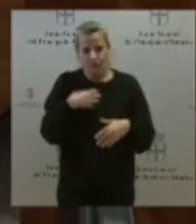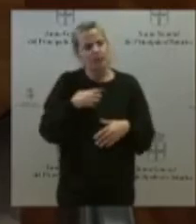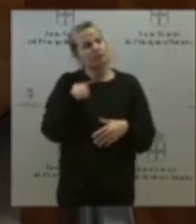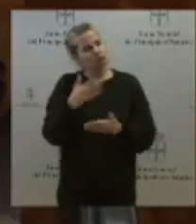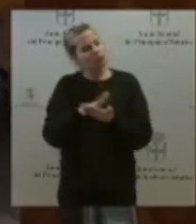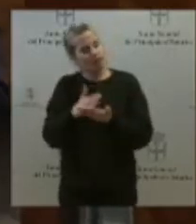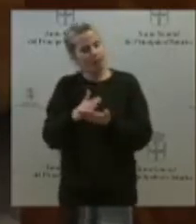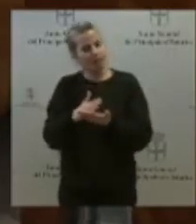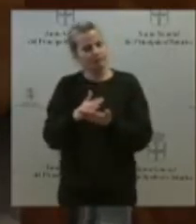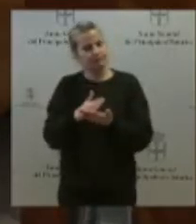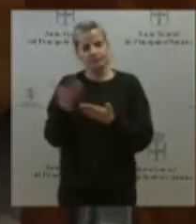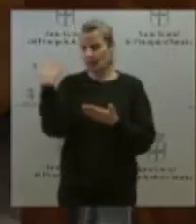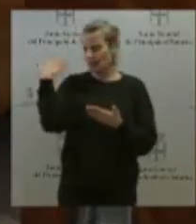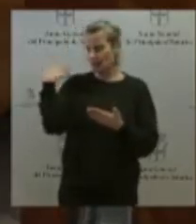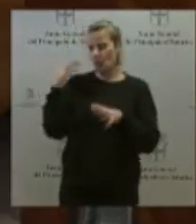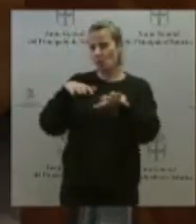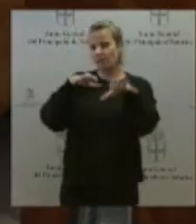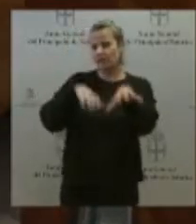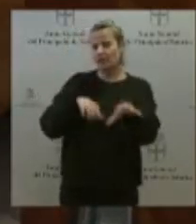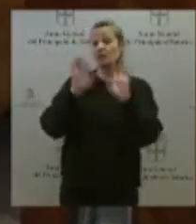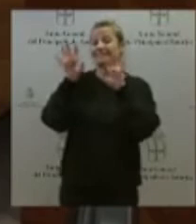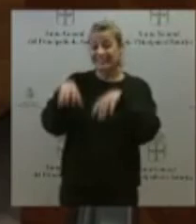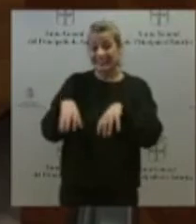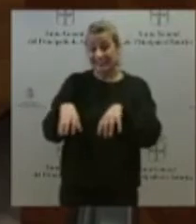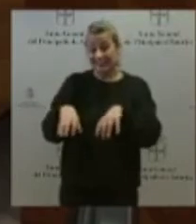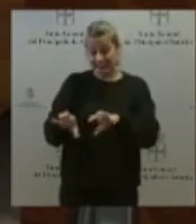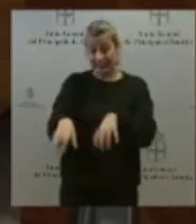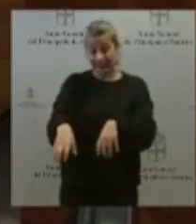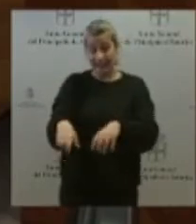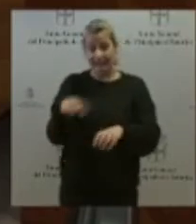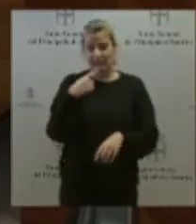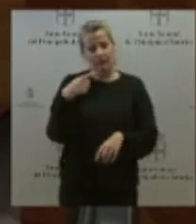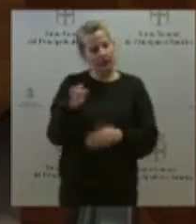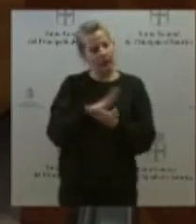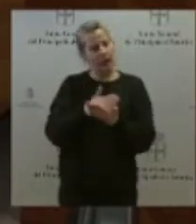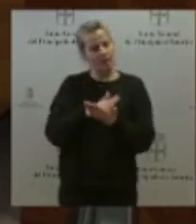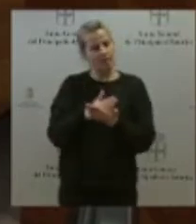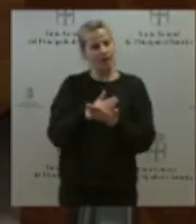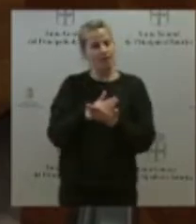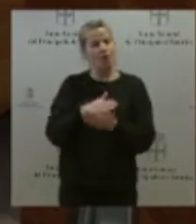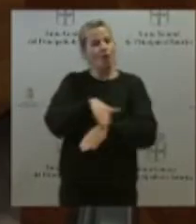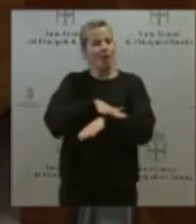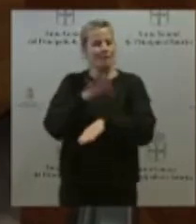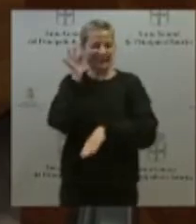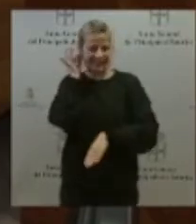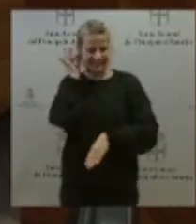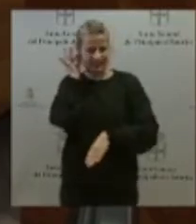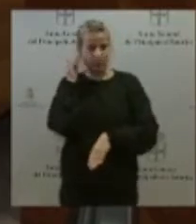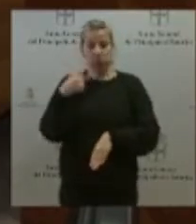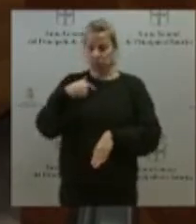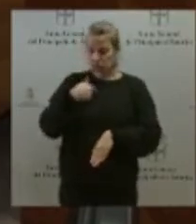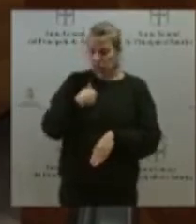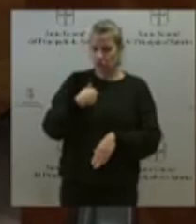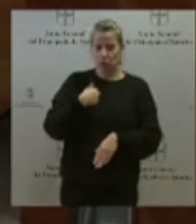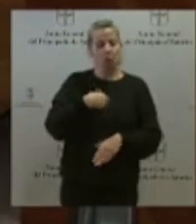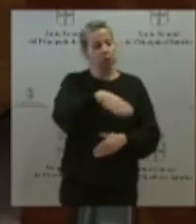fue conocido que ella tuvo una labor de intermediación. Pues, lógicamente, yo recojo esa petición que usted nos hace. Ha hecho